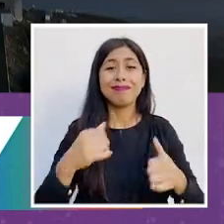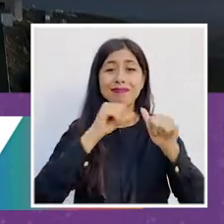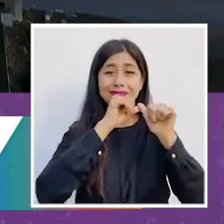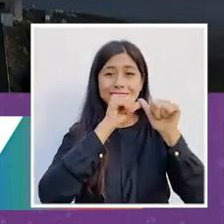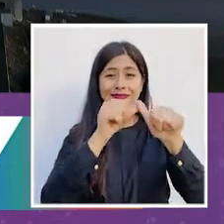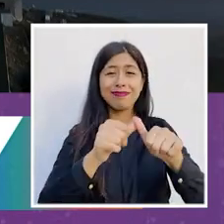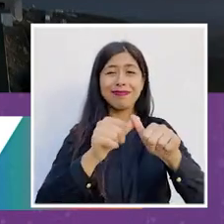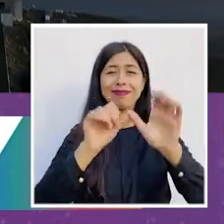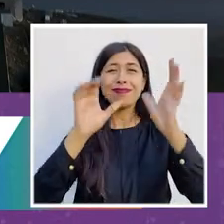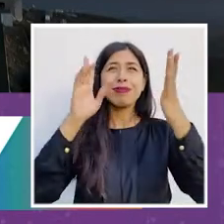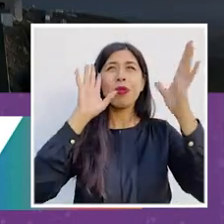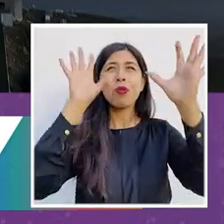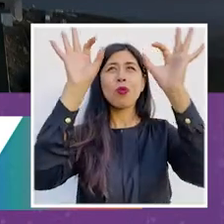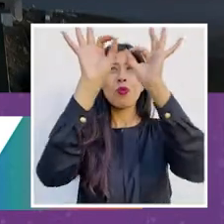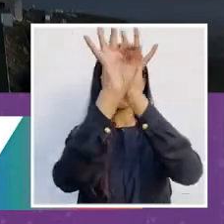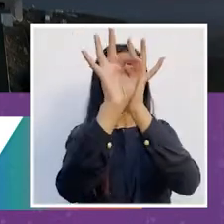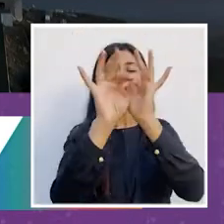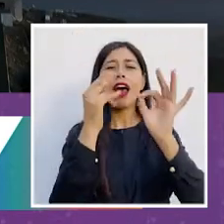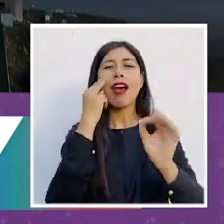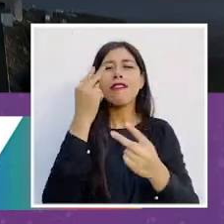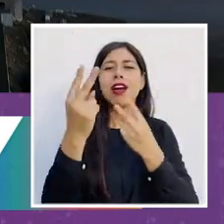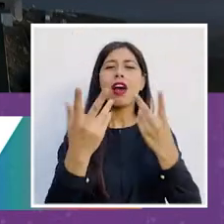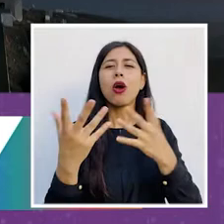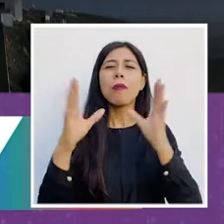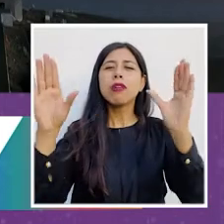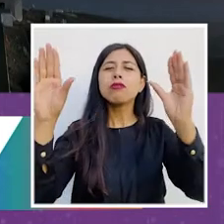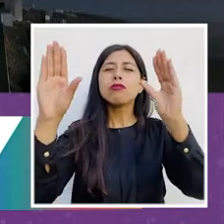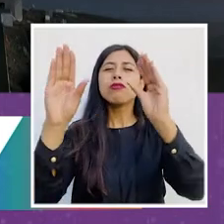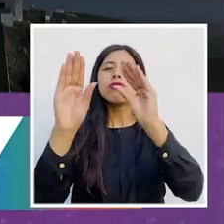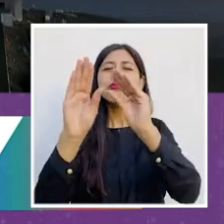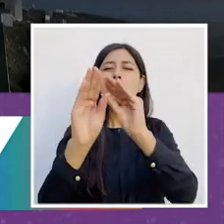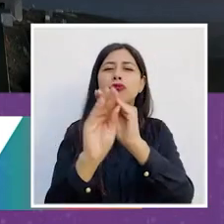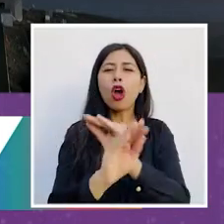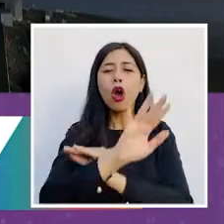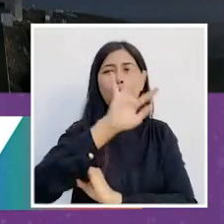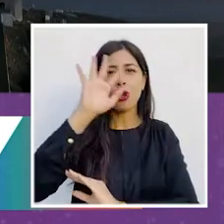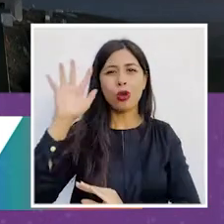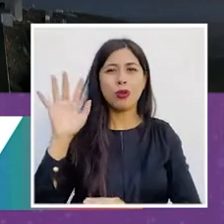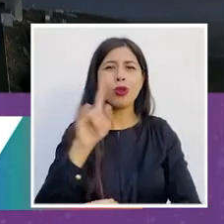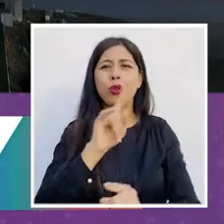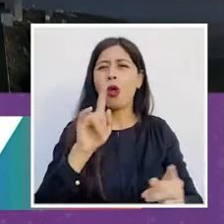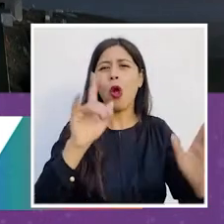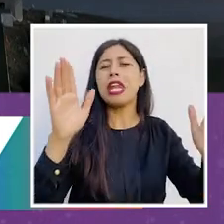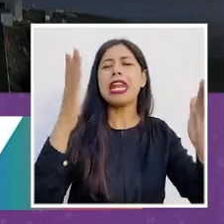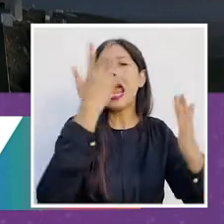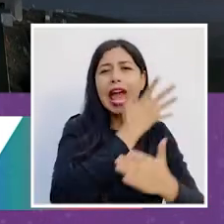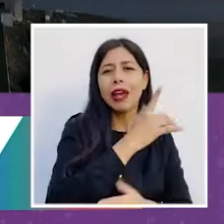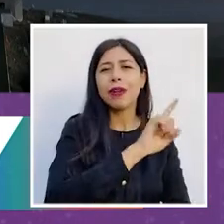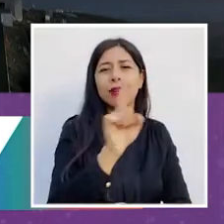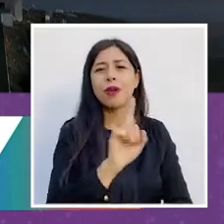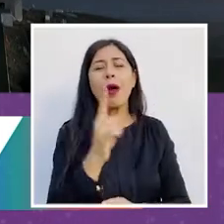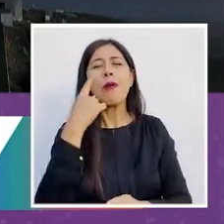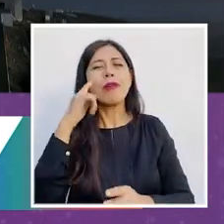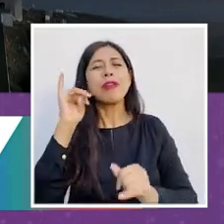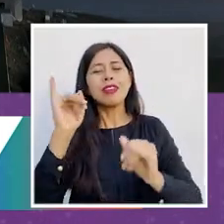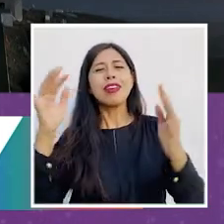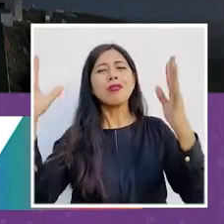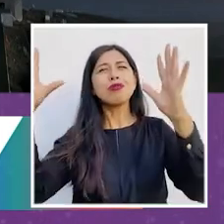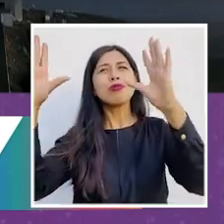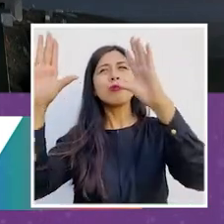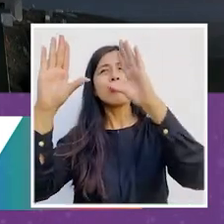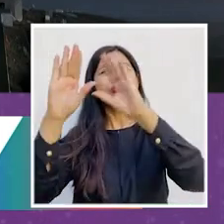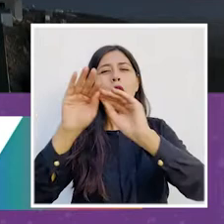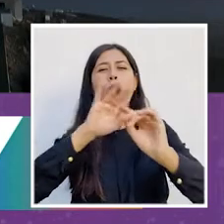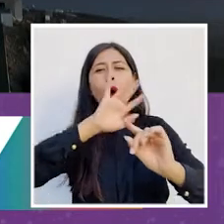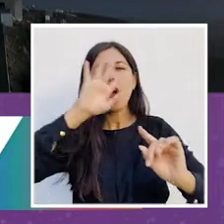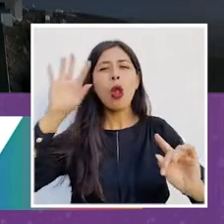durante el eclipse total se ve como de un color crepuscular. No se ve completamente negro. Pero se